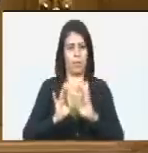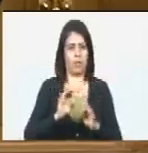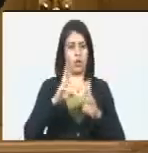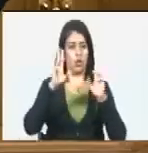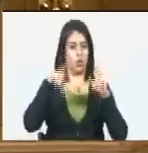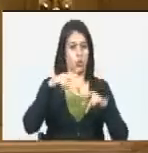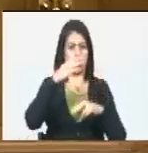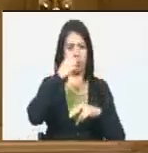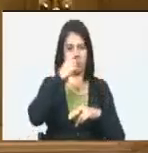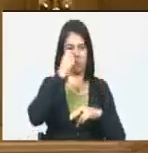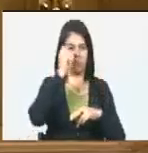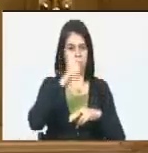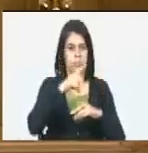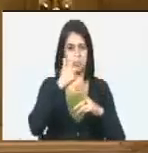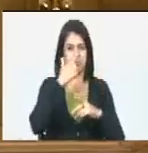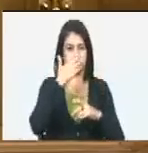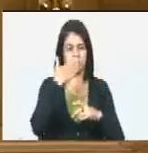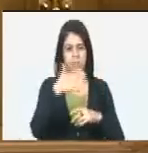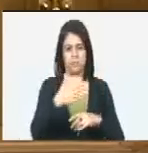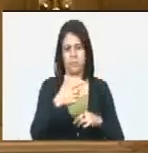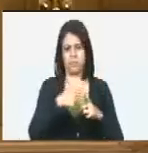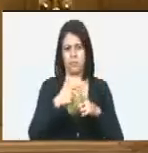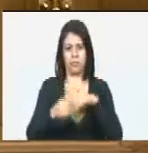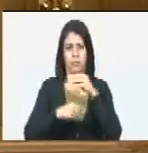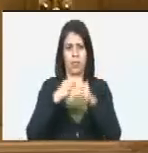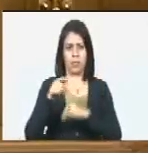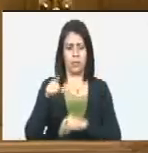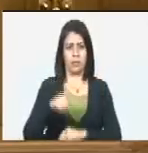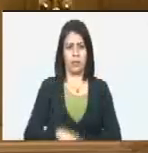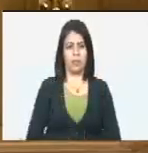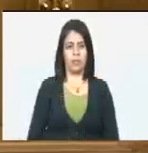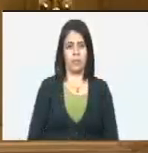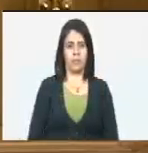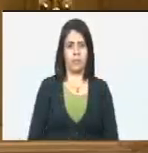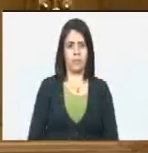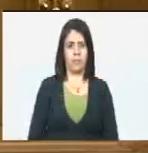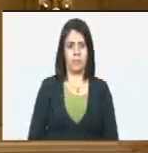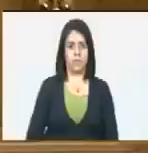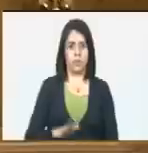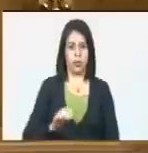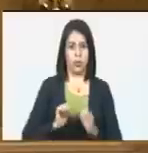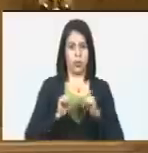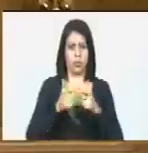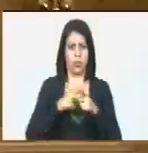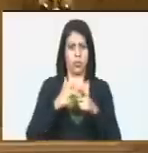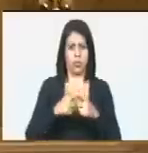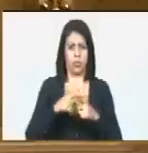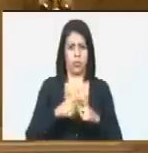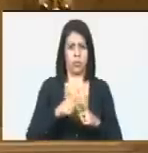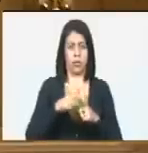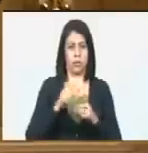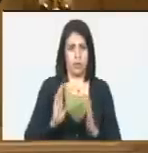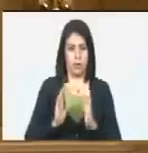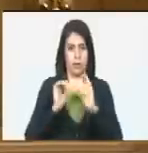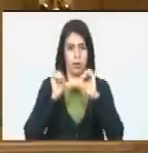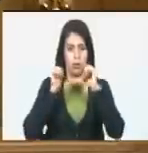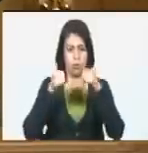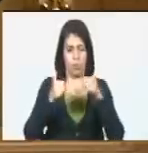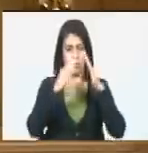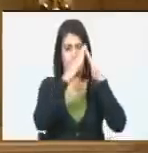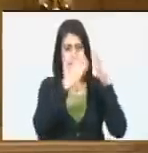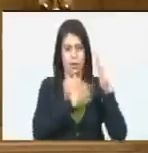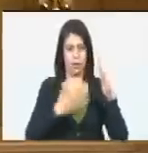a la contrarrevolución. Siempre lo decía el comandante Chávez. Para que cuando la marcha entrara a